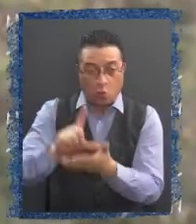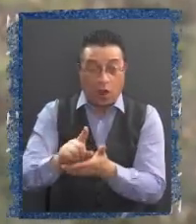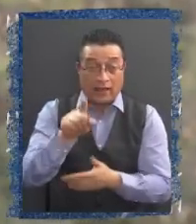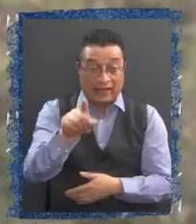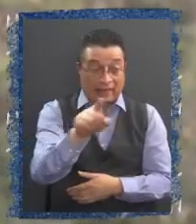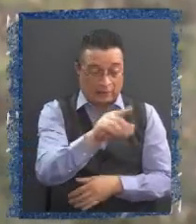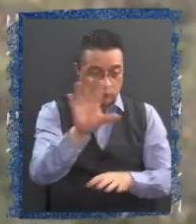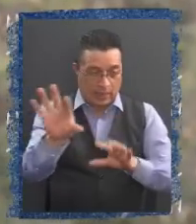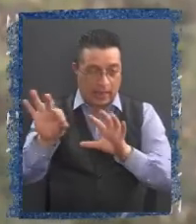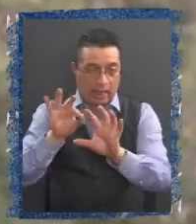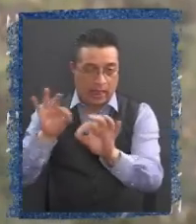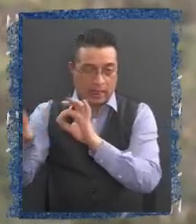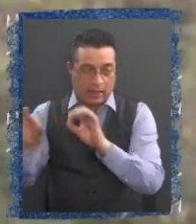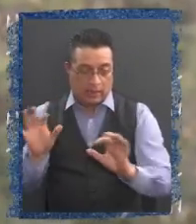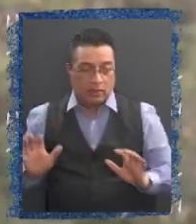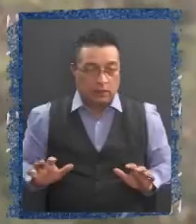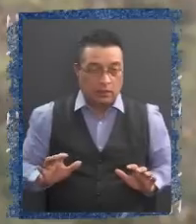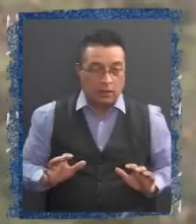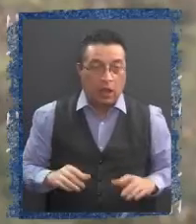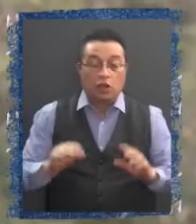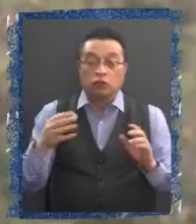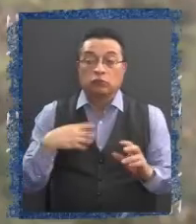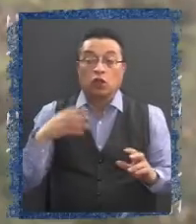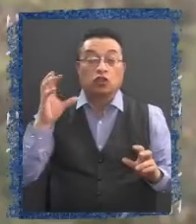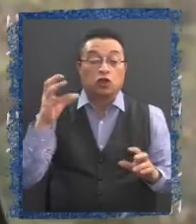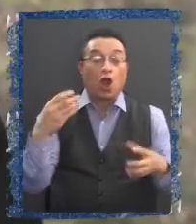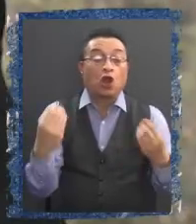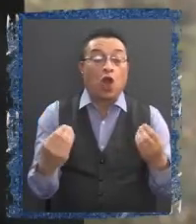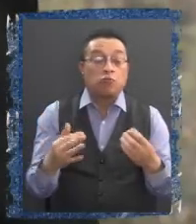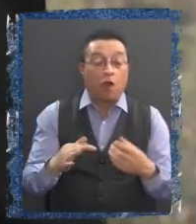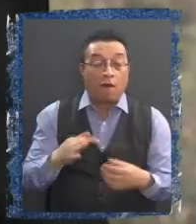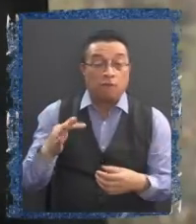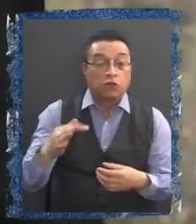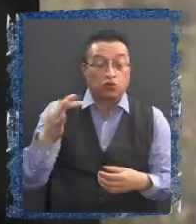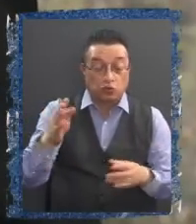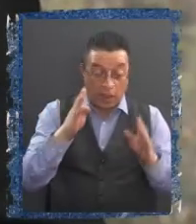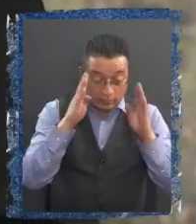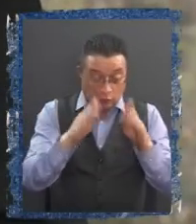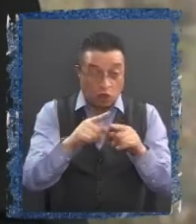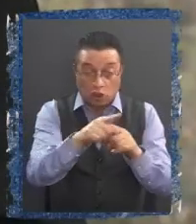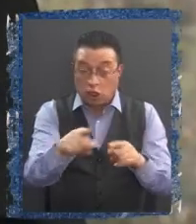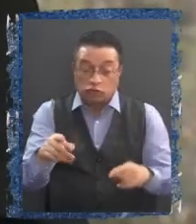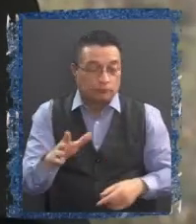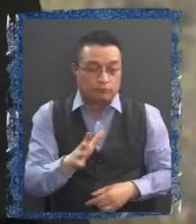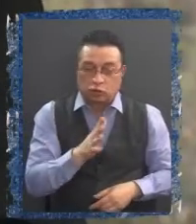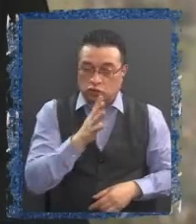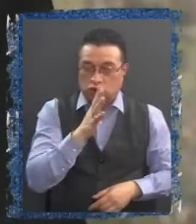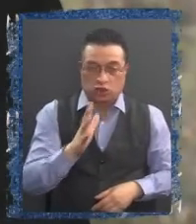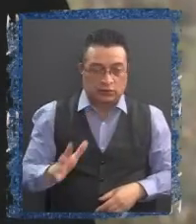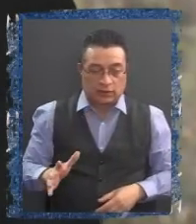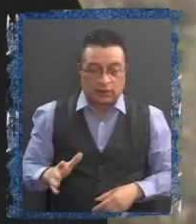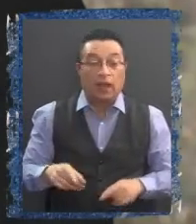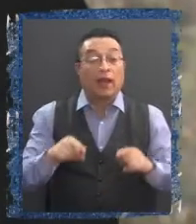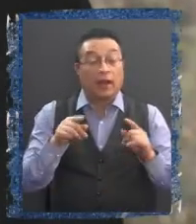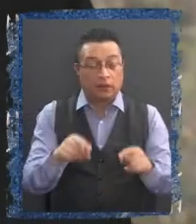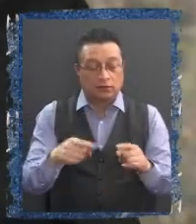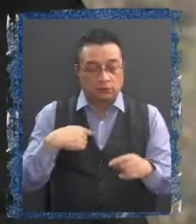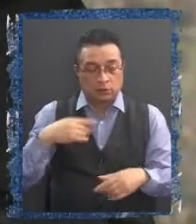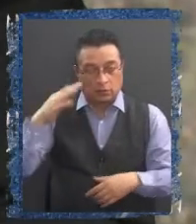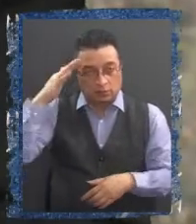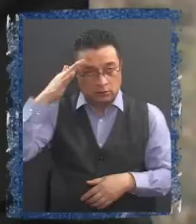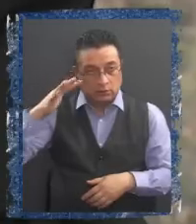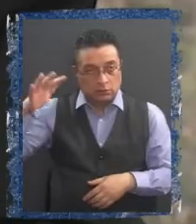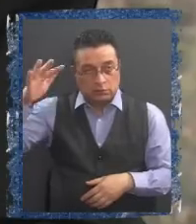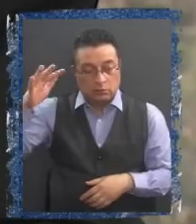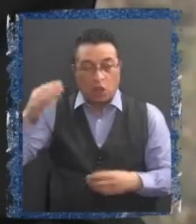seleccionaron. No sabemos cómo va a seguir el futuro de la atención de ellos. En ese sentido, más que imaginarnos cómo